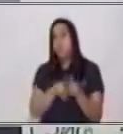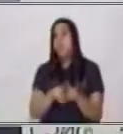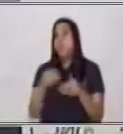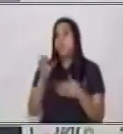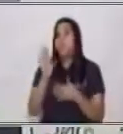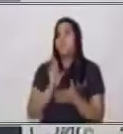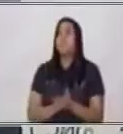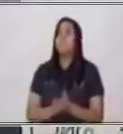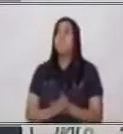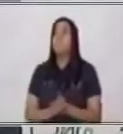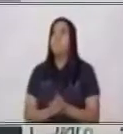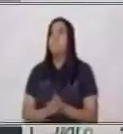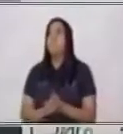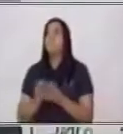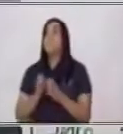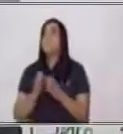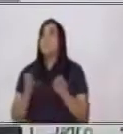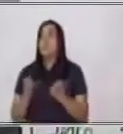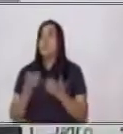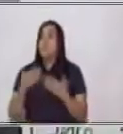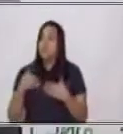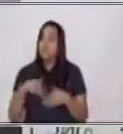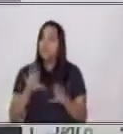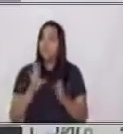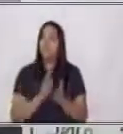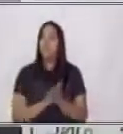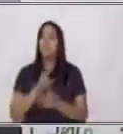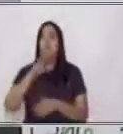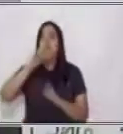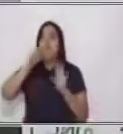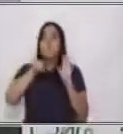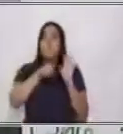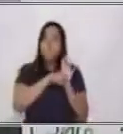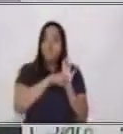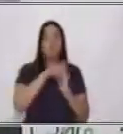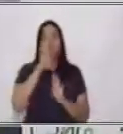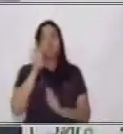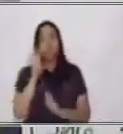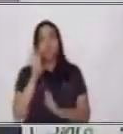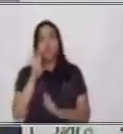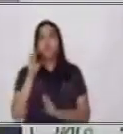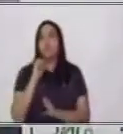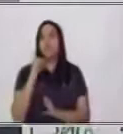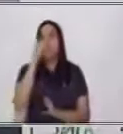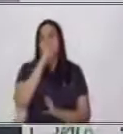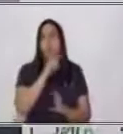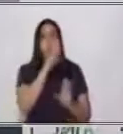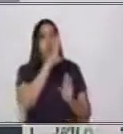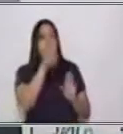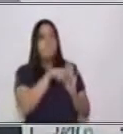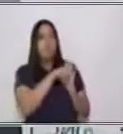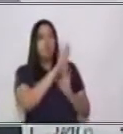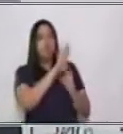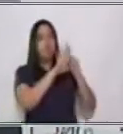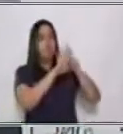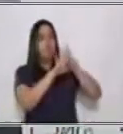necesitamos hacer? Claro, sumar. Decir renglón 3 más renglón